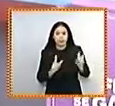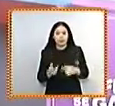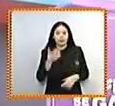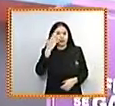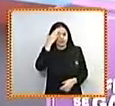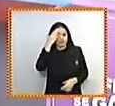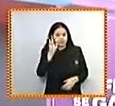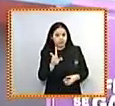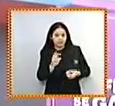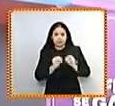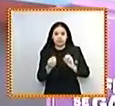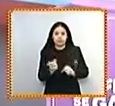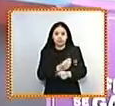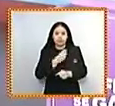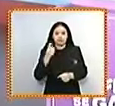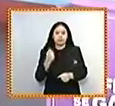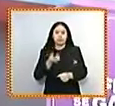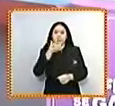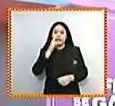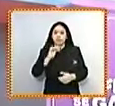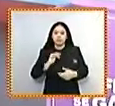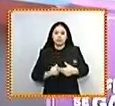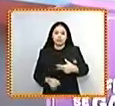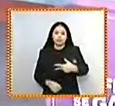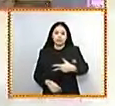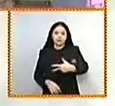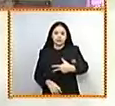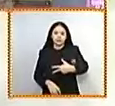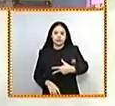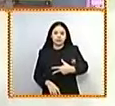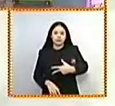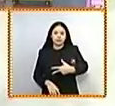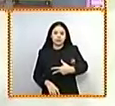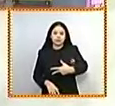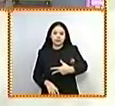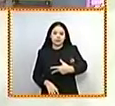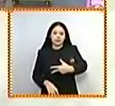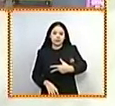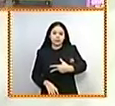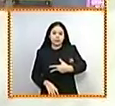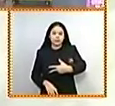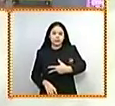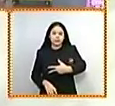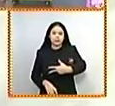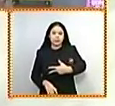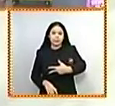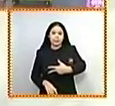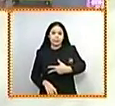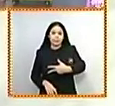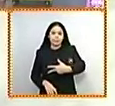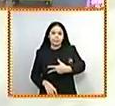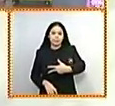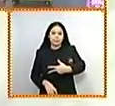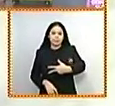recibir los tres números afortunados. Muchísima suerte, primer número. Y este es el